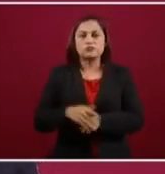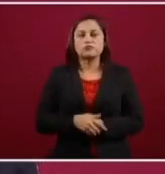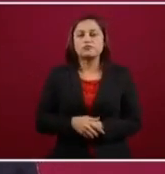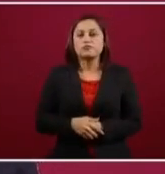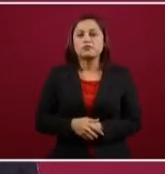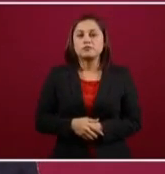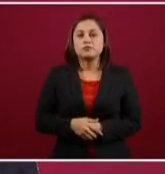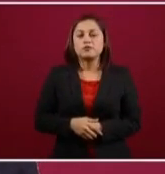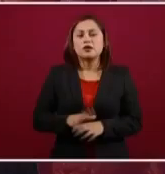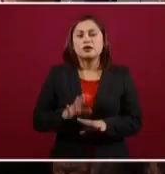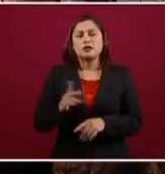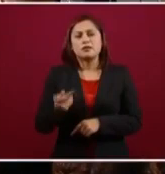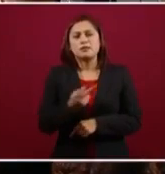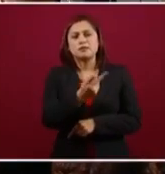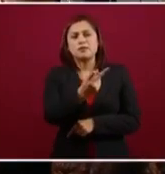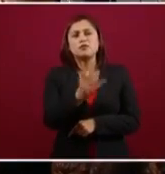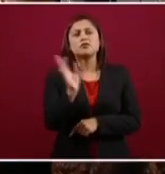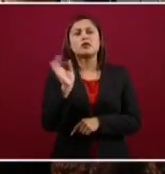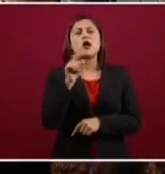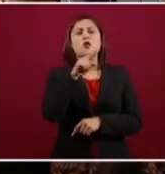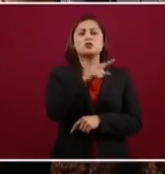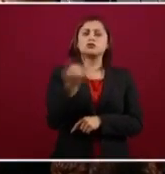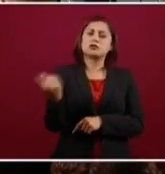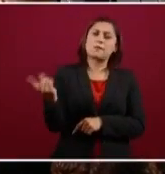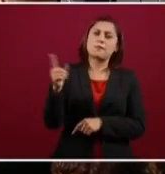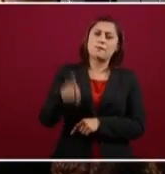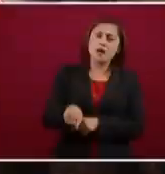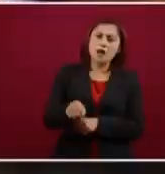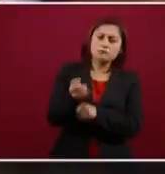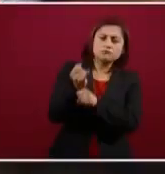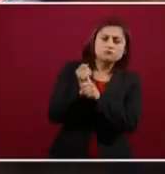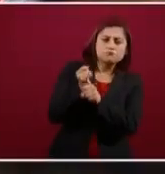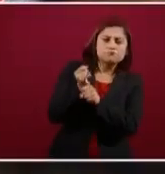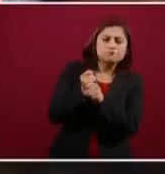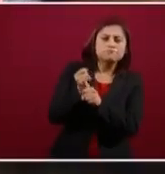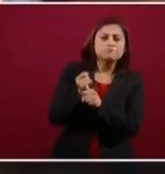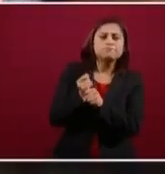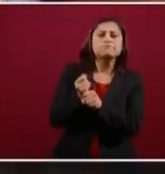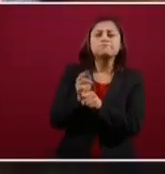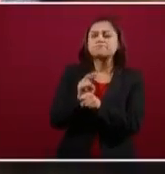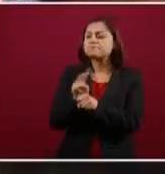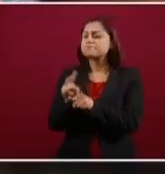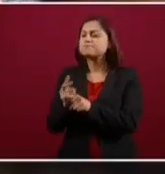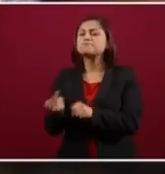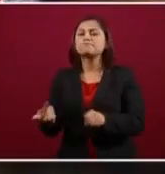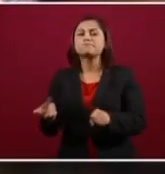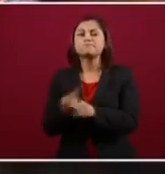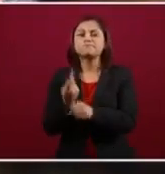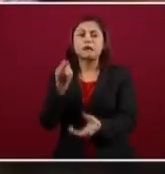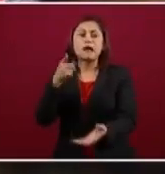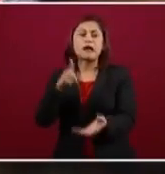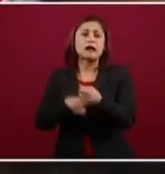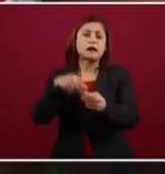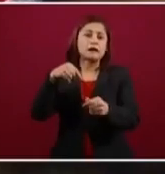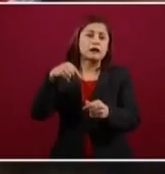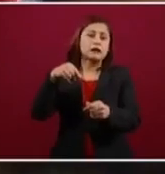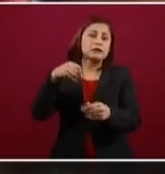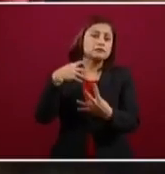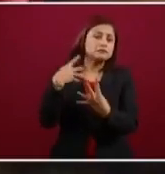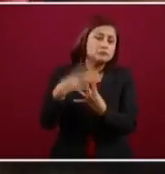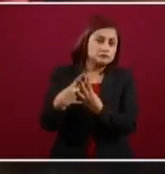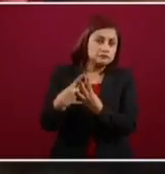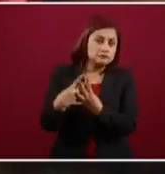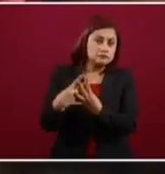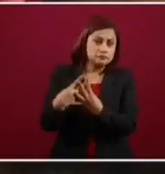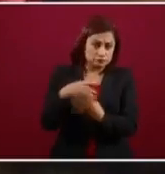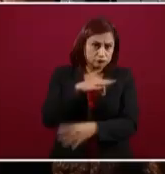¿Podría solicitar alguna inspección, alguna revisión a los penales para revisar estos casos en específico?